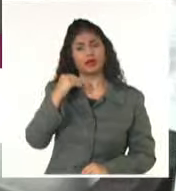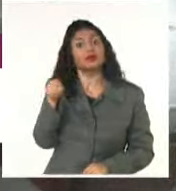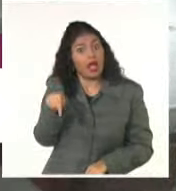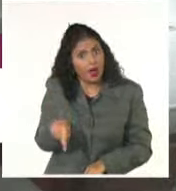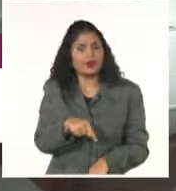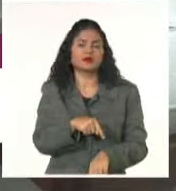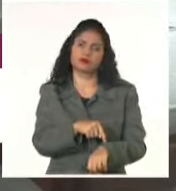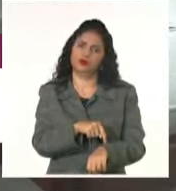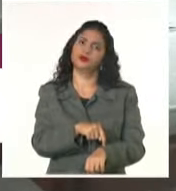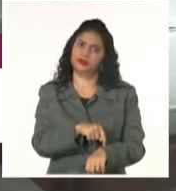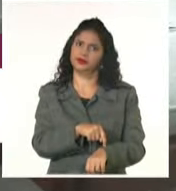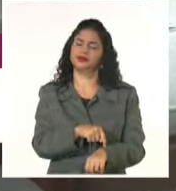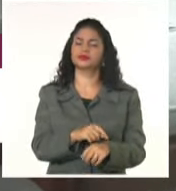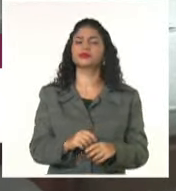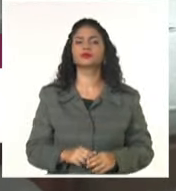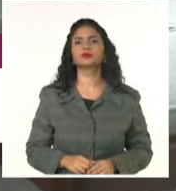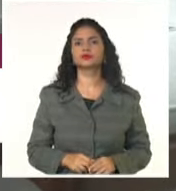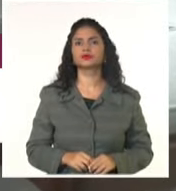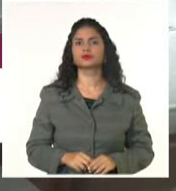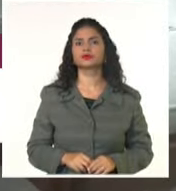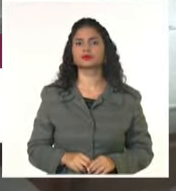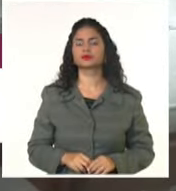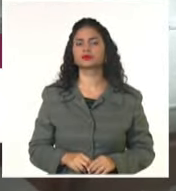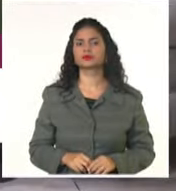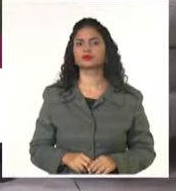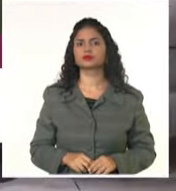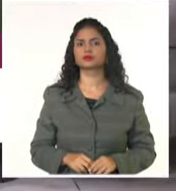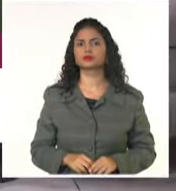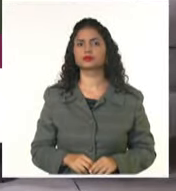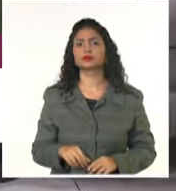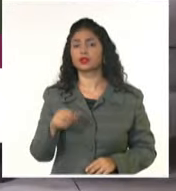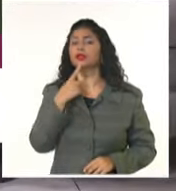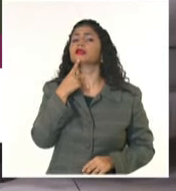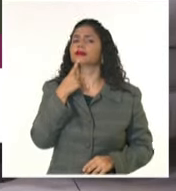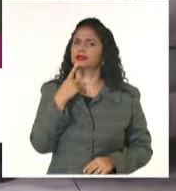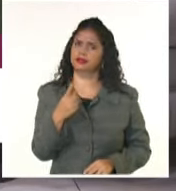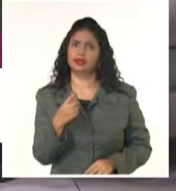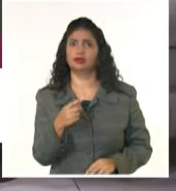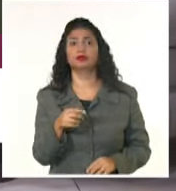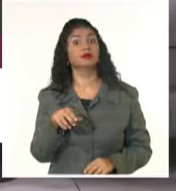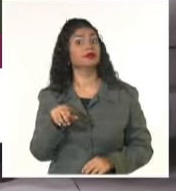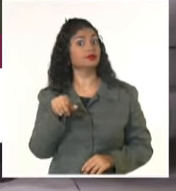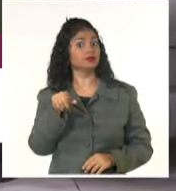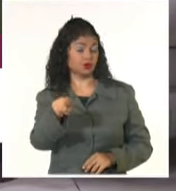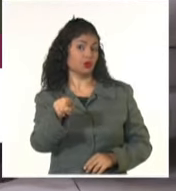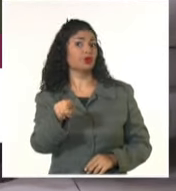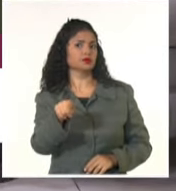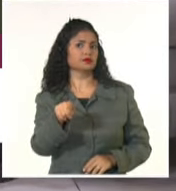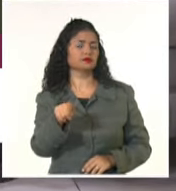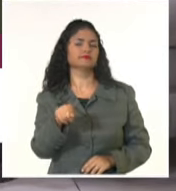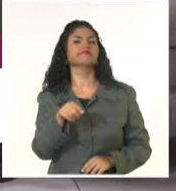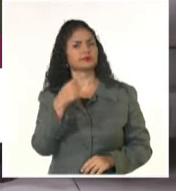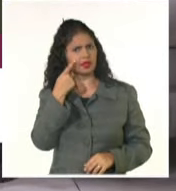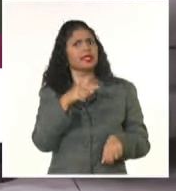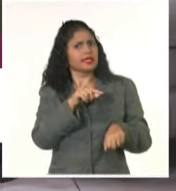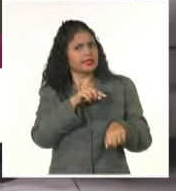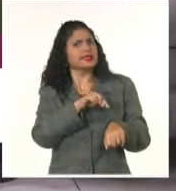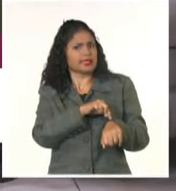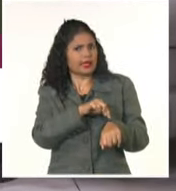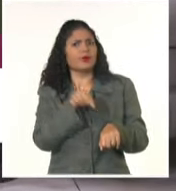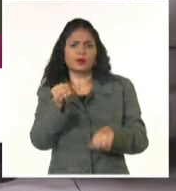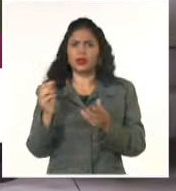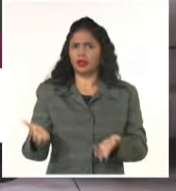momentos. Y debo decirle, señor presidente, que el mero hecho de que usted haya encontrado tiempo para recibirnos,